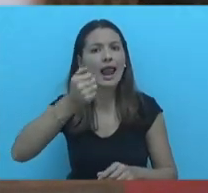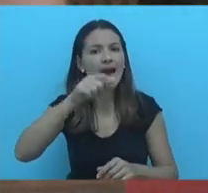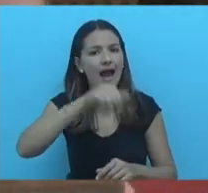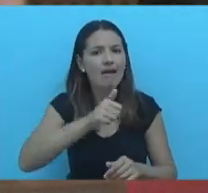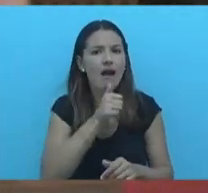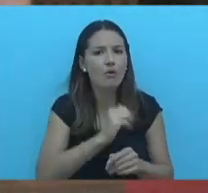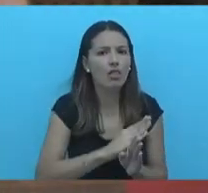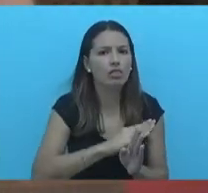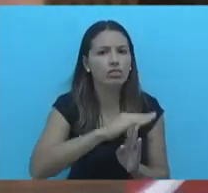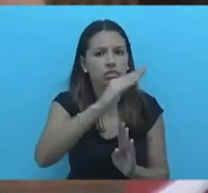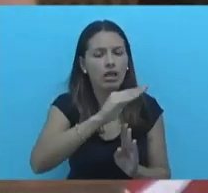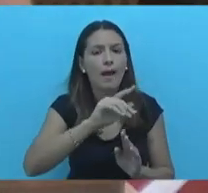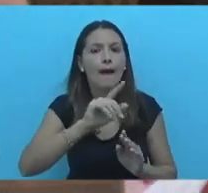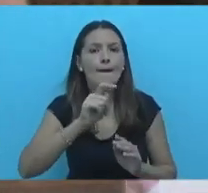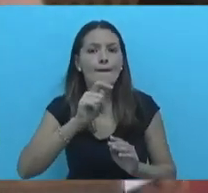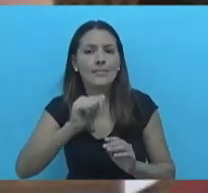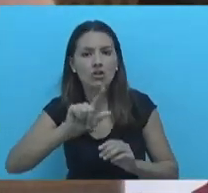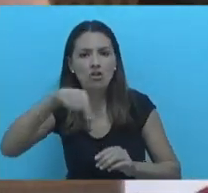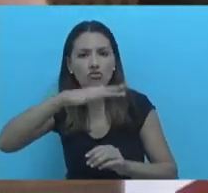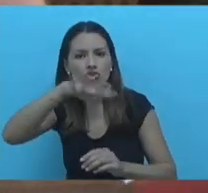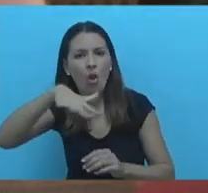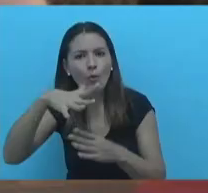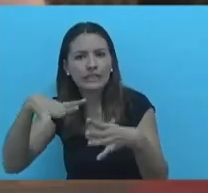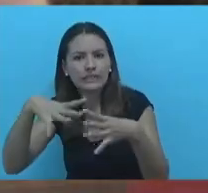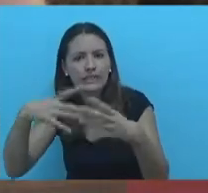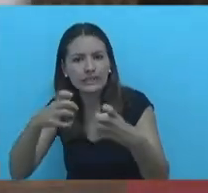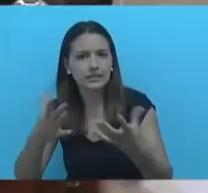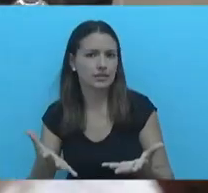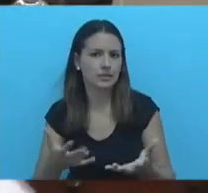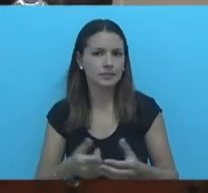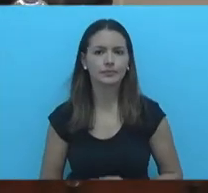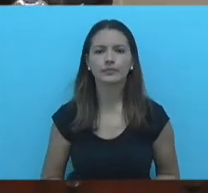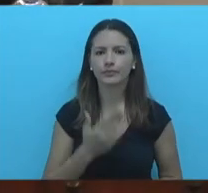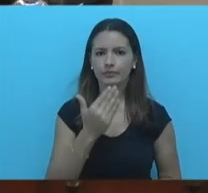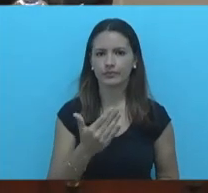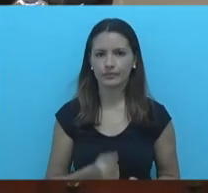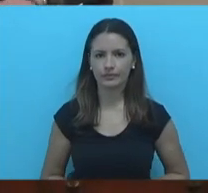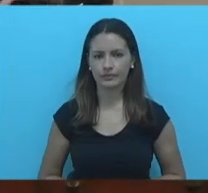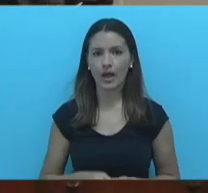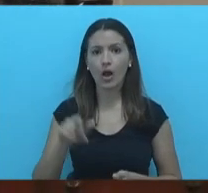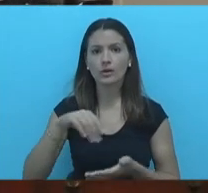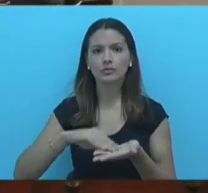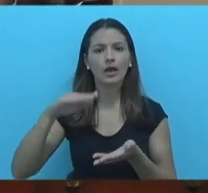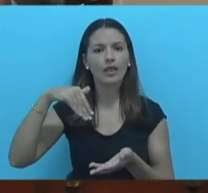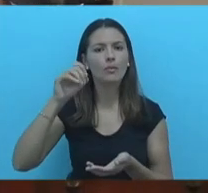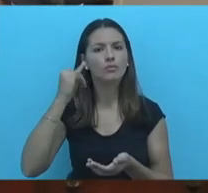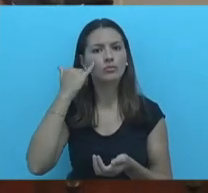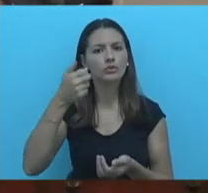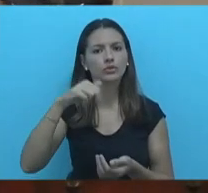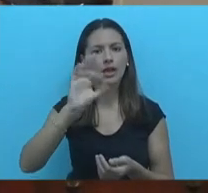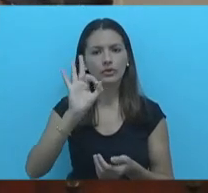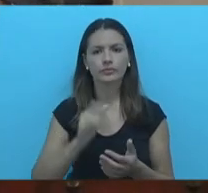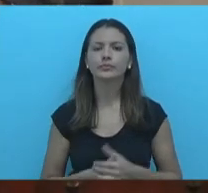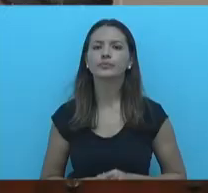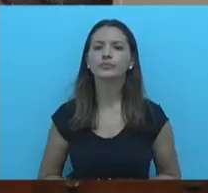sequía en las partes altas. Muchas gracias, señor presidente. Gracias, diputado. Diputada Moyano, tiene uso de la palabra. Sí, señor